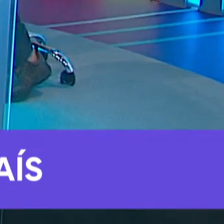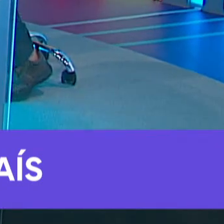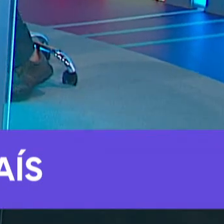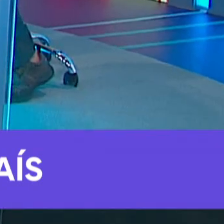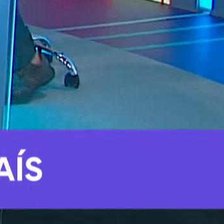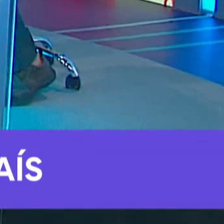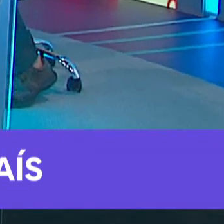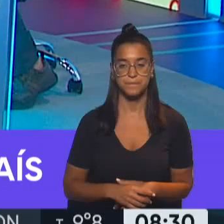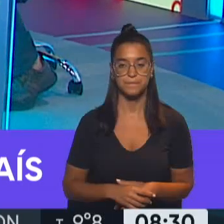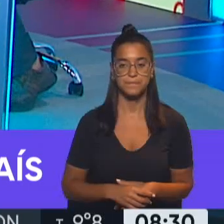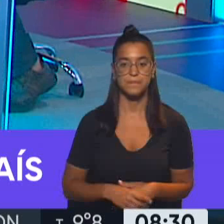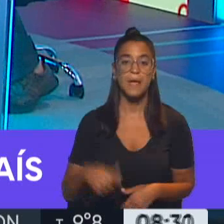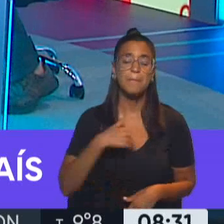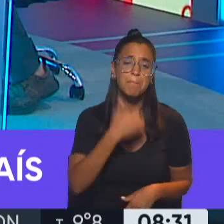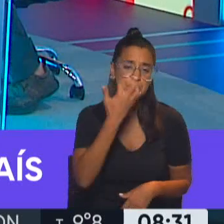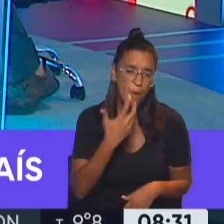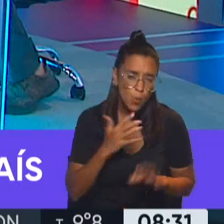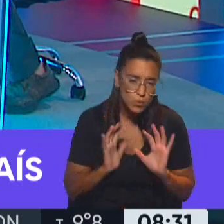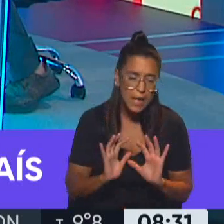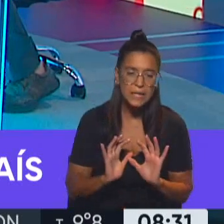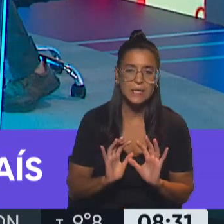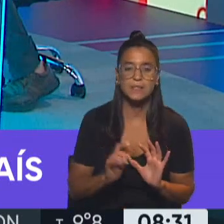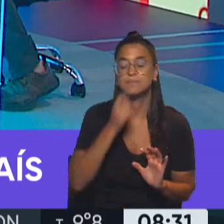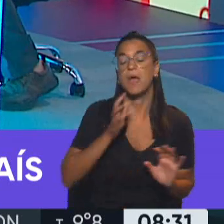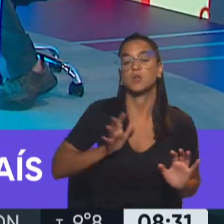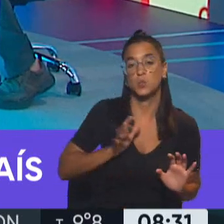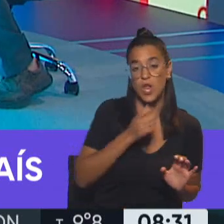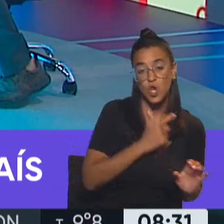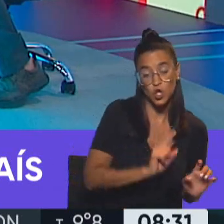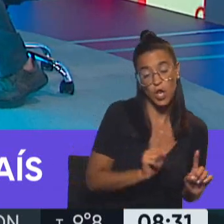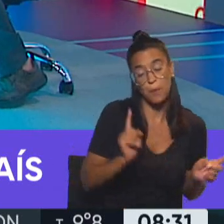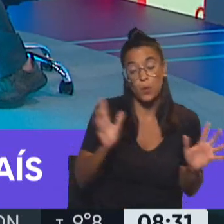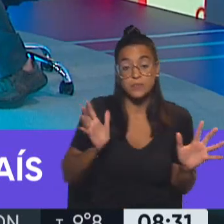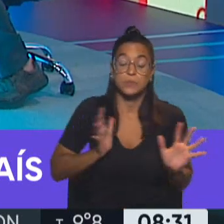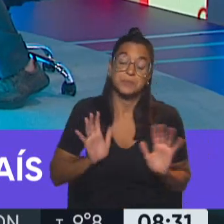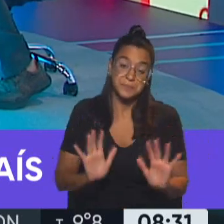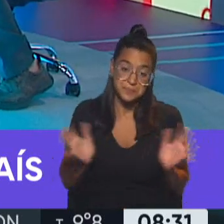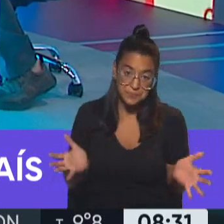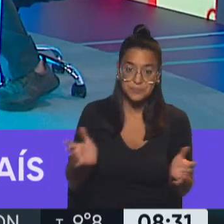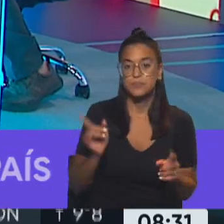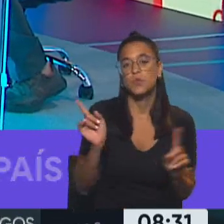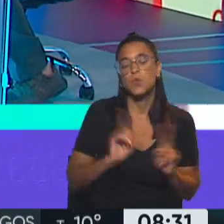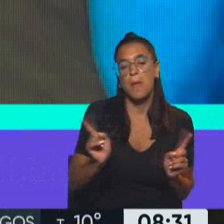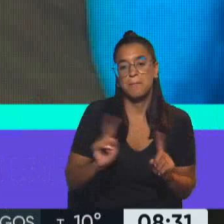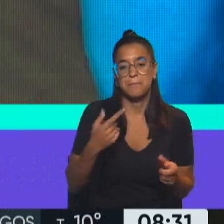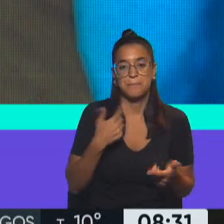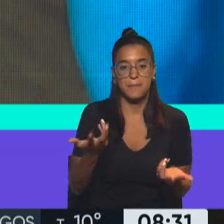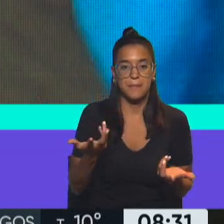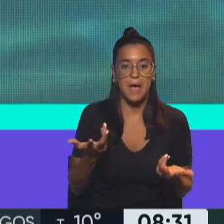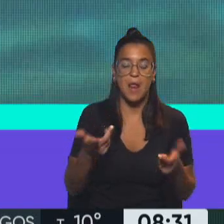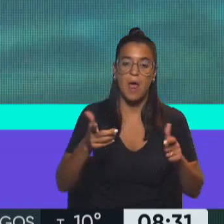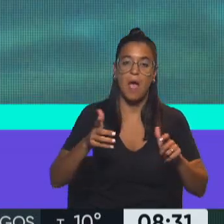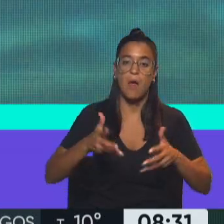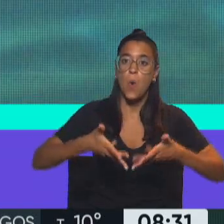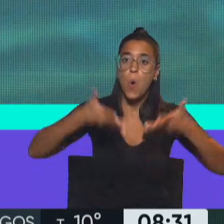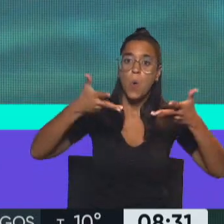¿no? Pero me gustaría detenerme, y si uno se asusta, se asusta. ¿Qué vamos a hacer? No estamos tampoco ni para subir ni para bajar, estamos para tratar